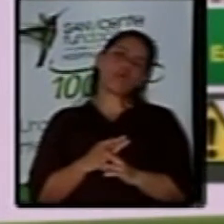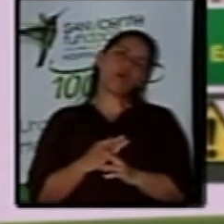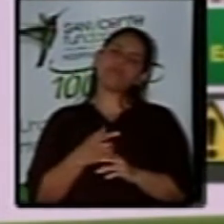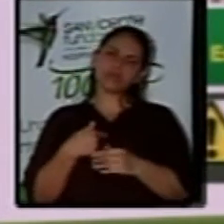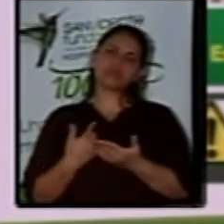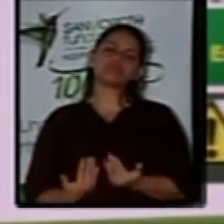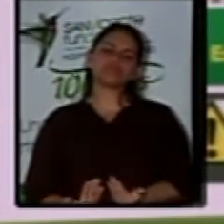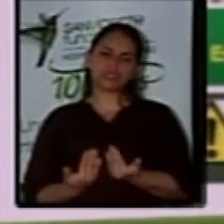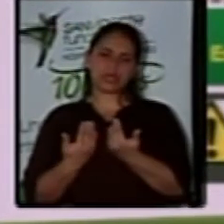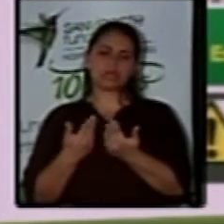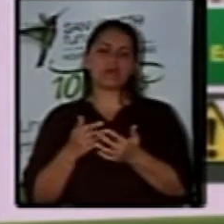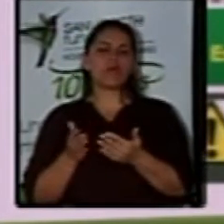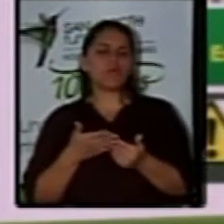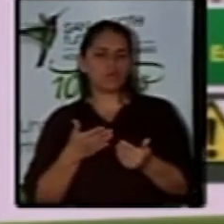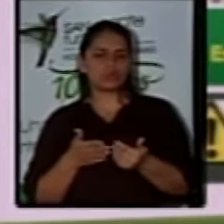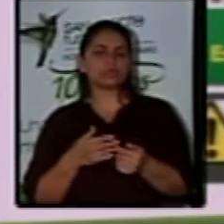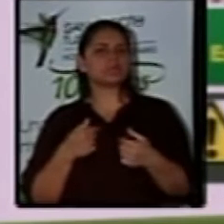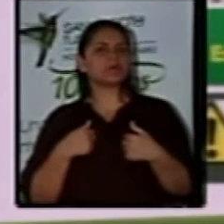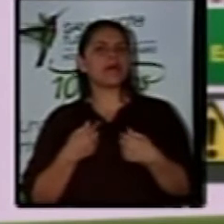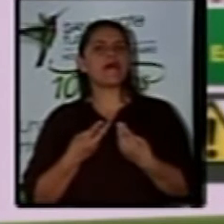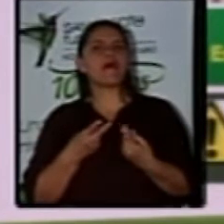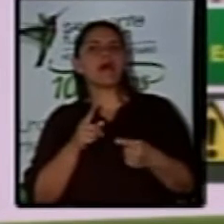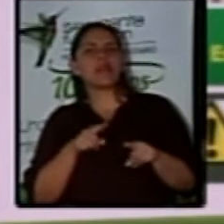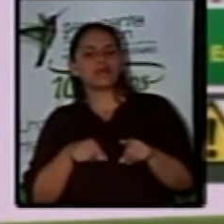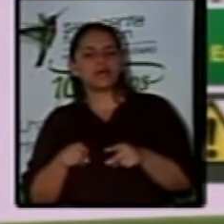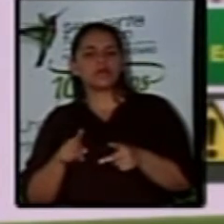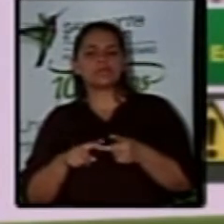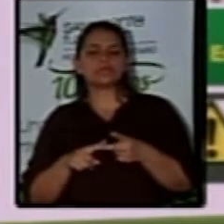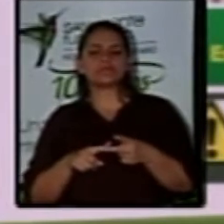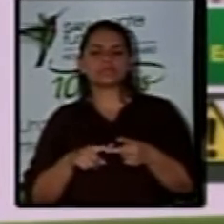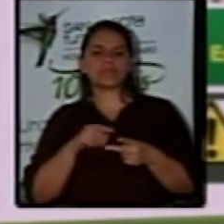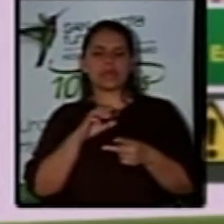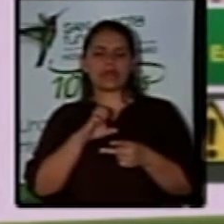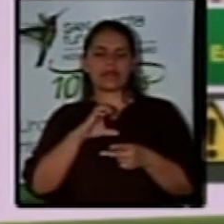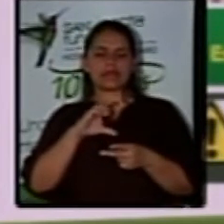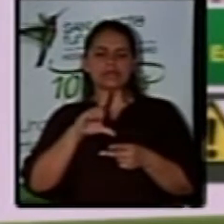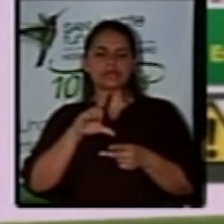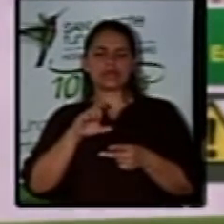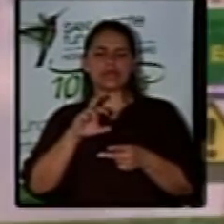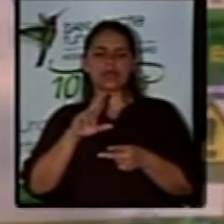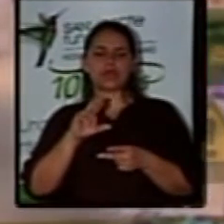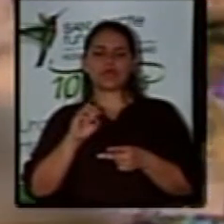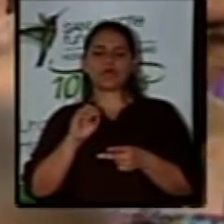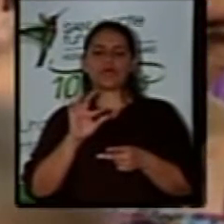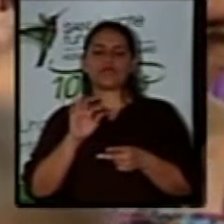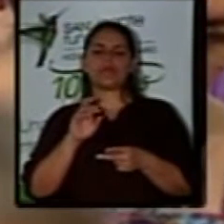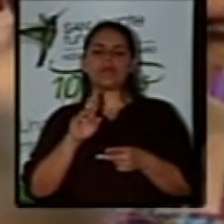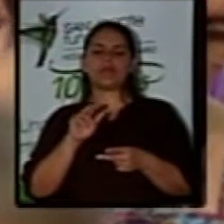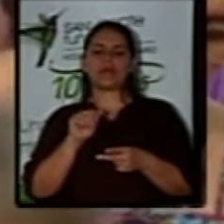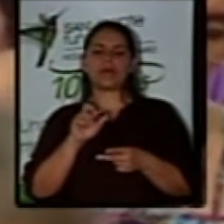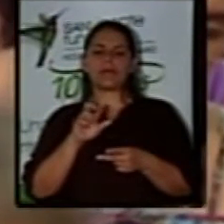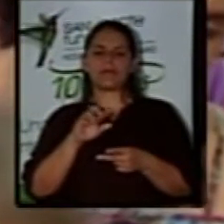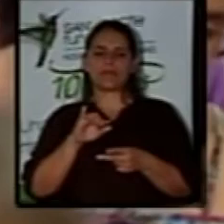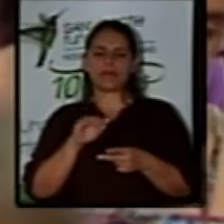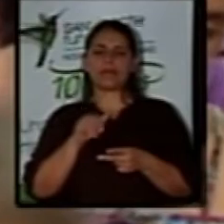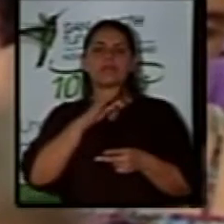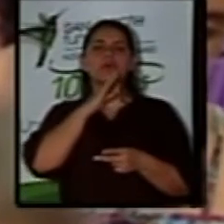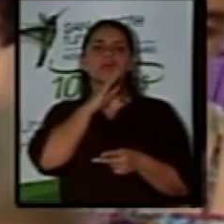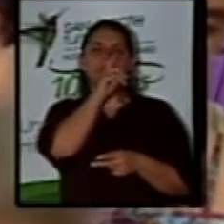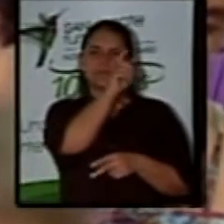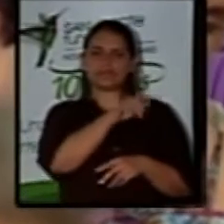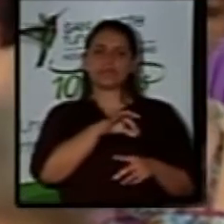podemos utilizarlas. Se les puede hacer para la parte estética escleroterapia, pero por personal